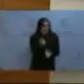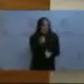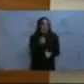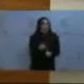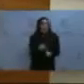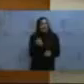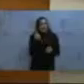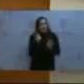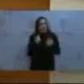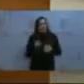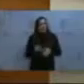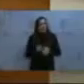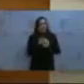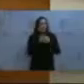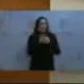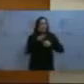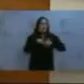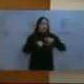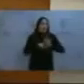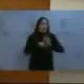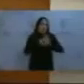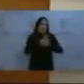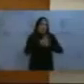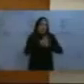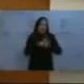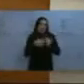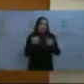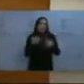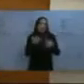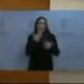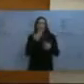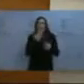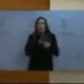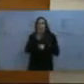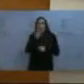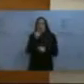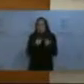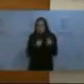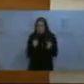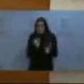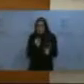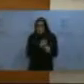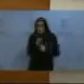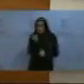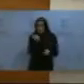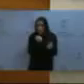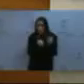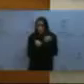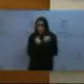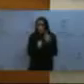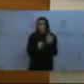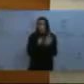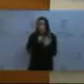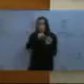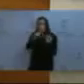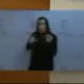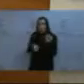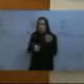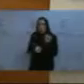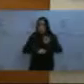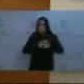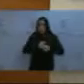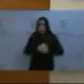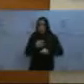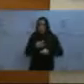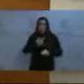legalidad. Naturalmente hay que cumplir en el ámbito presupuestario y en el ámbito económico el objetivo de déficit. Y, desde luego, nosotros